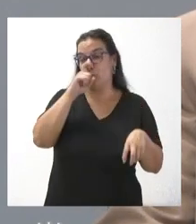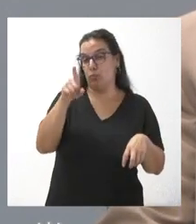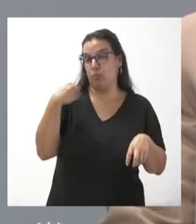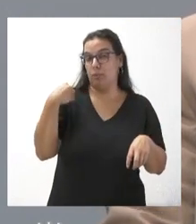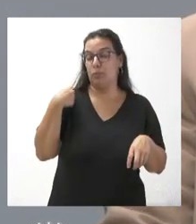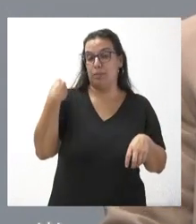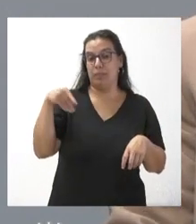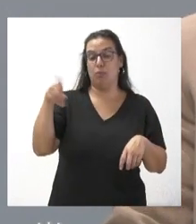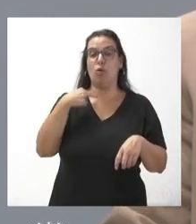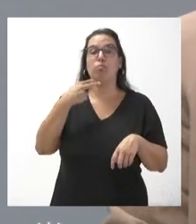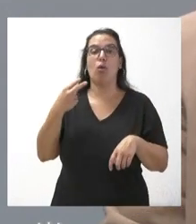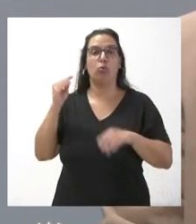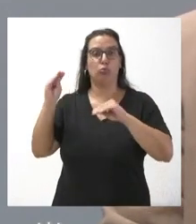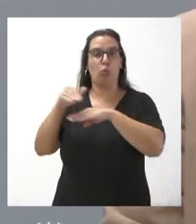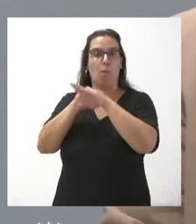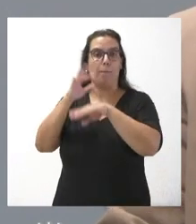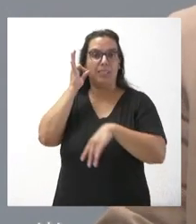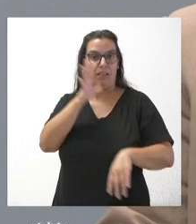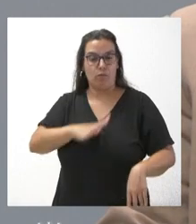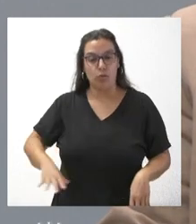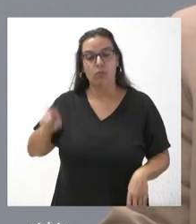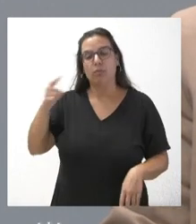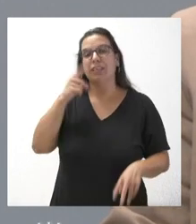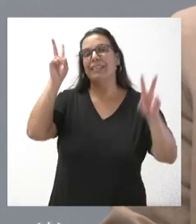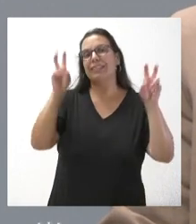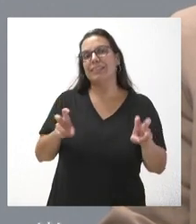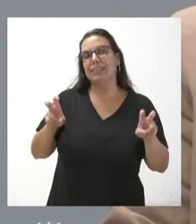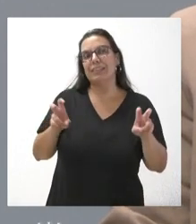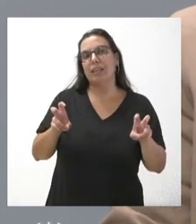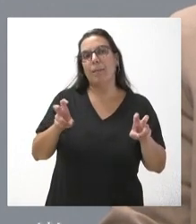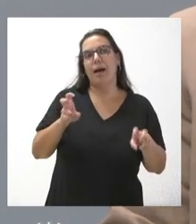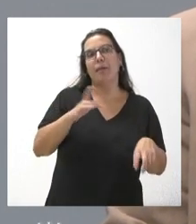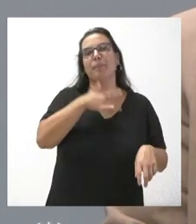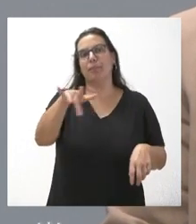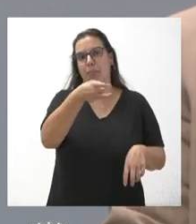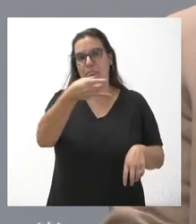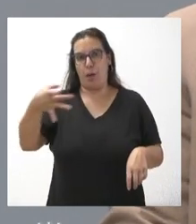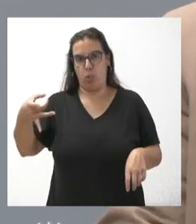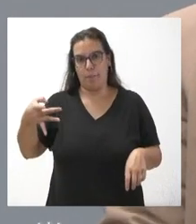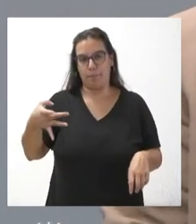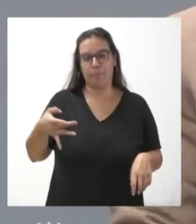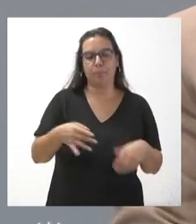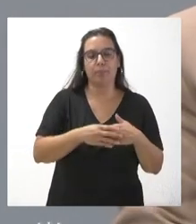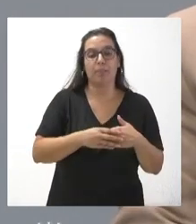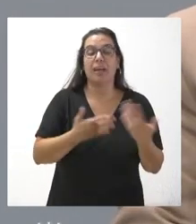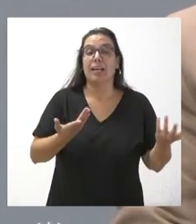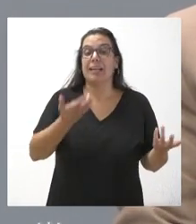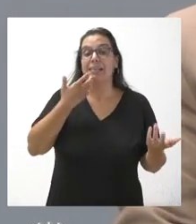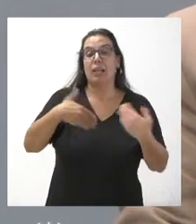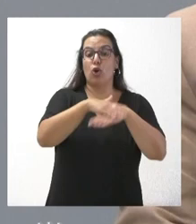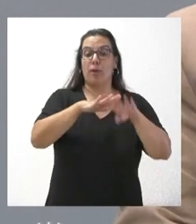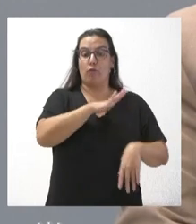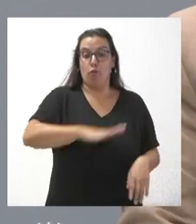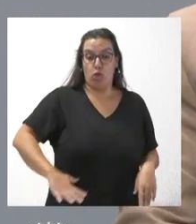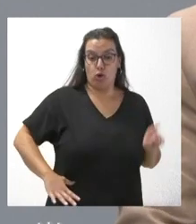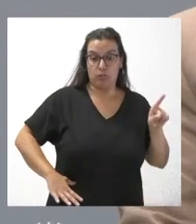referencia en su pregunta es el que opinamos sobre el tema de la supuesta condonación de la deuda. Aquí sí el Gobierno en funciones